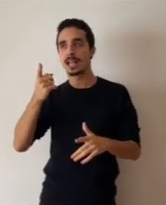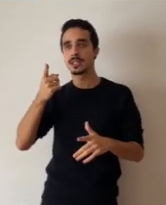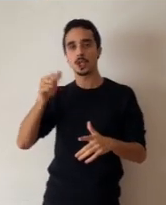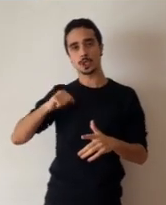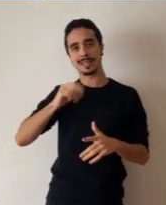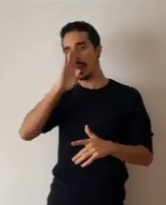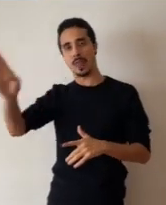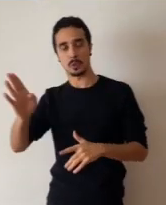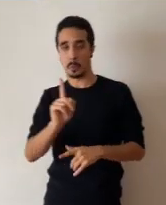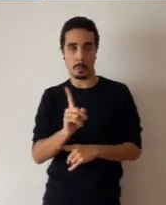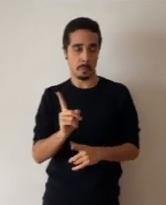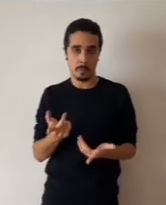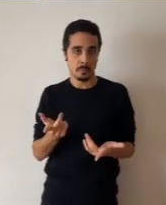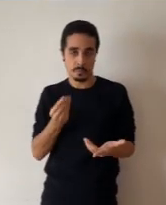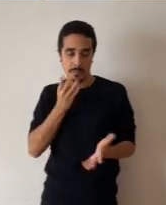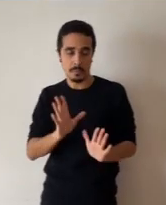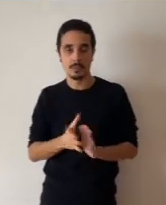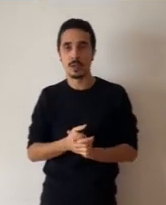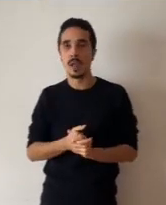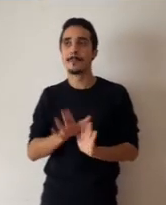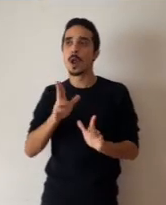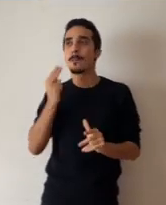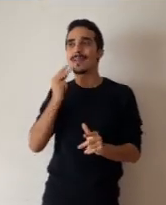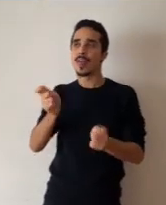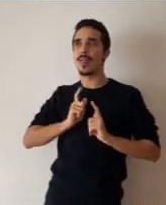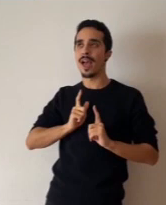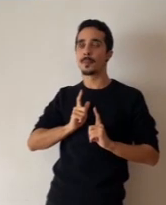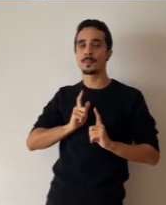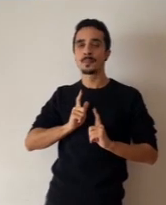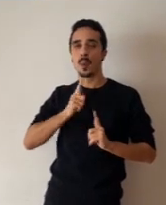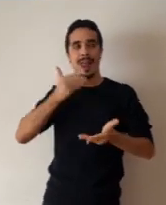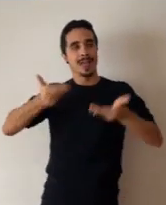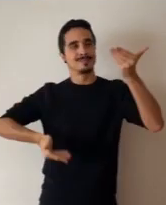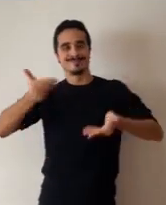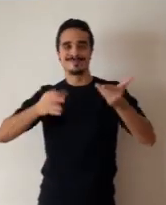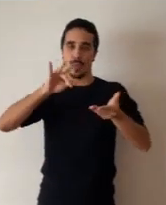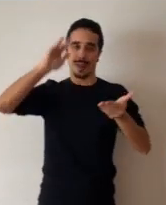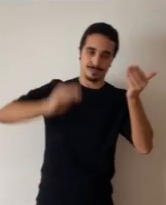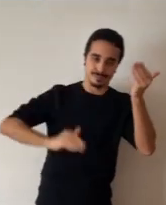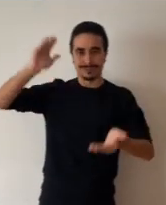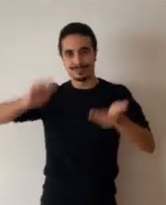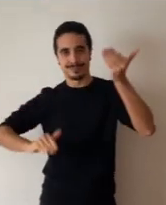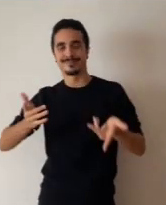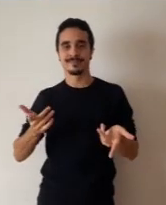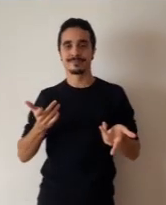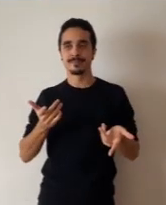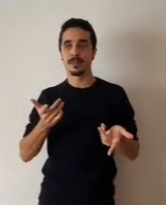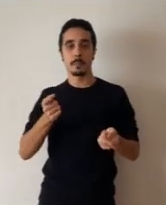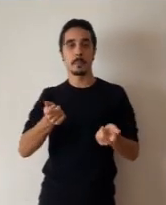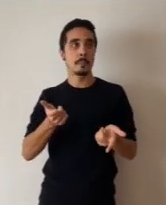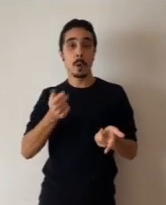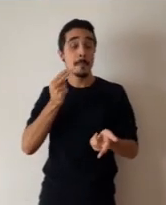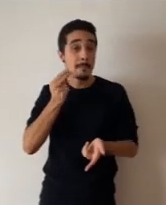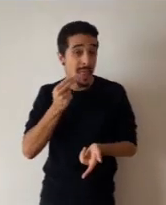de adolescentes que ingresan. Pero quizás eso es lo que nos podría dar un poco de miedo, el que no haga una descompensación y que le lleve